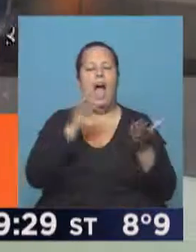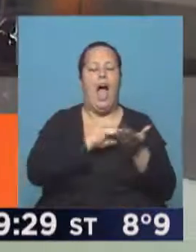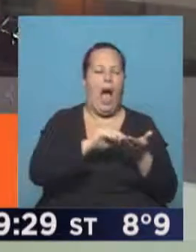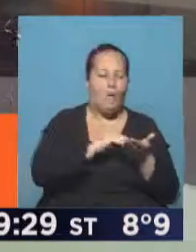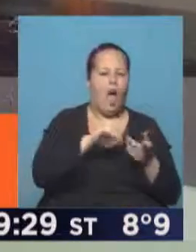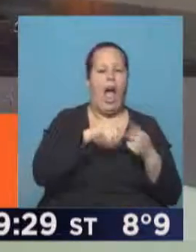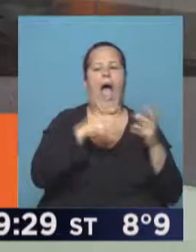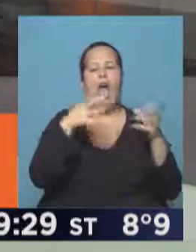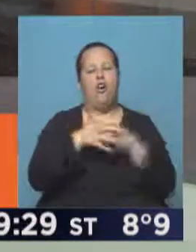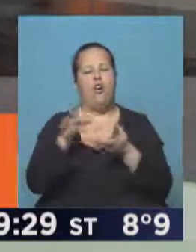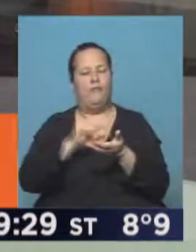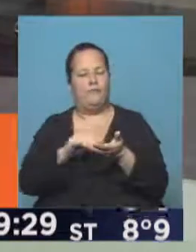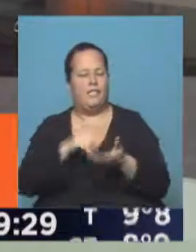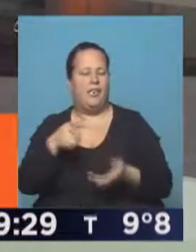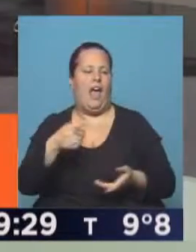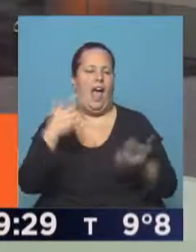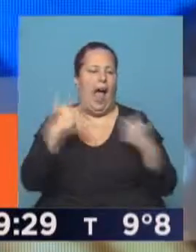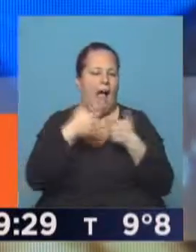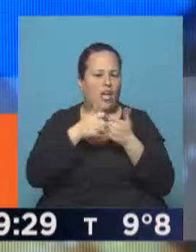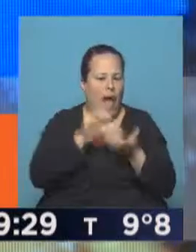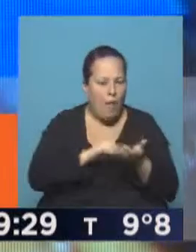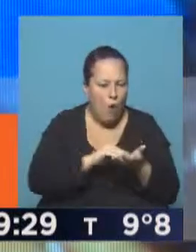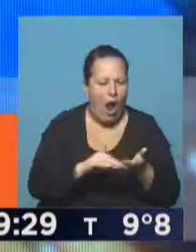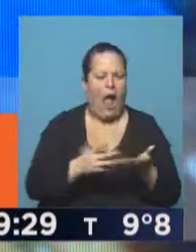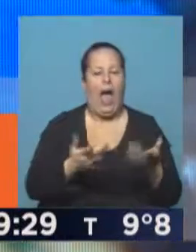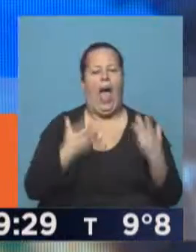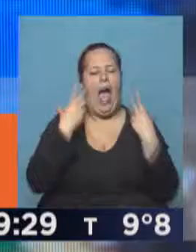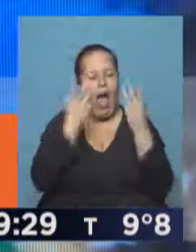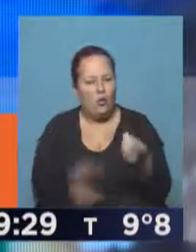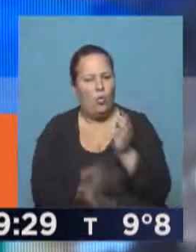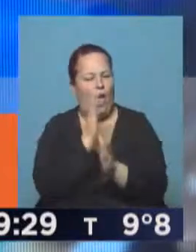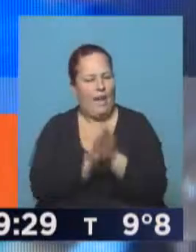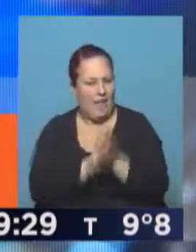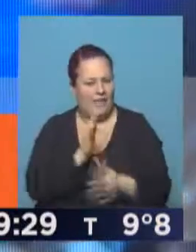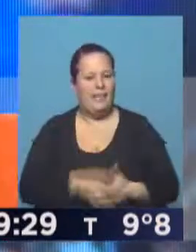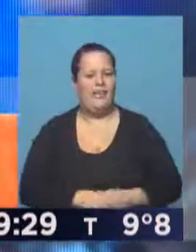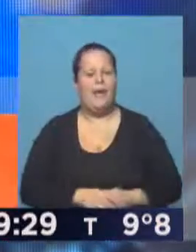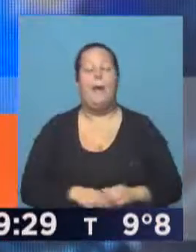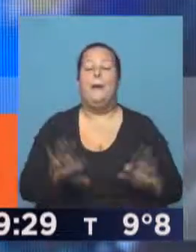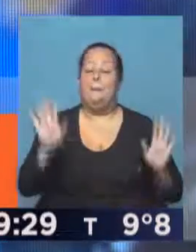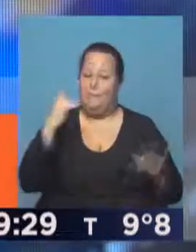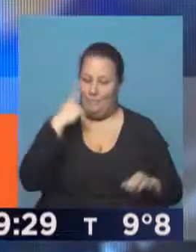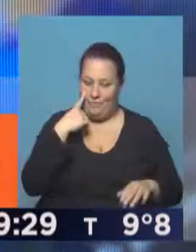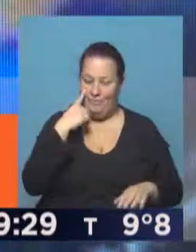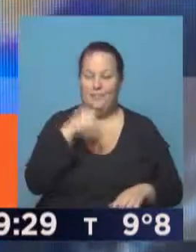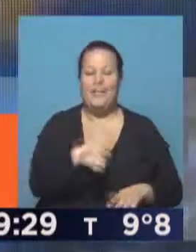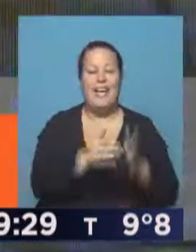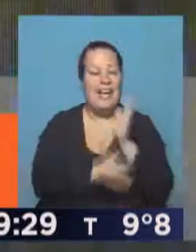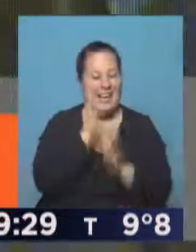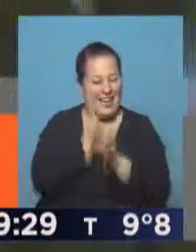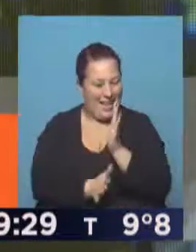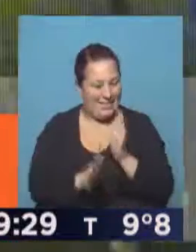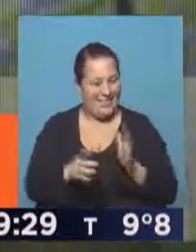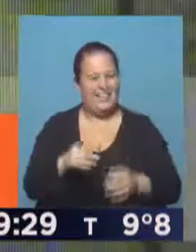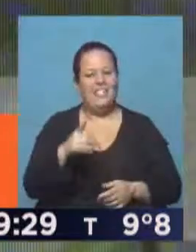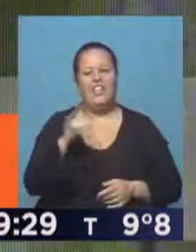abogados, hay incluso asociaciones de abogados que dan sus servicios gratuitamente. Pero ojo, eso de gratuito,